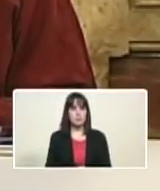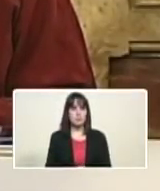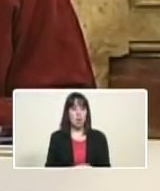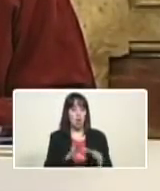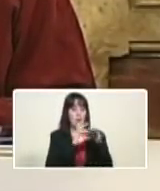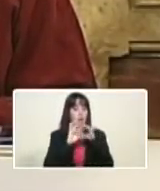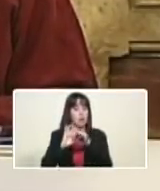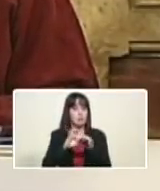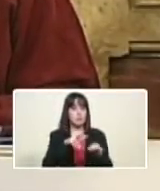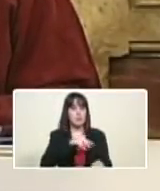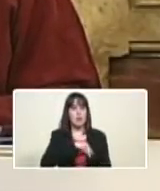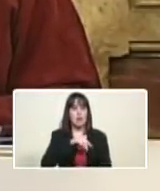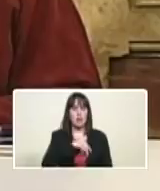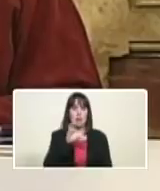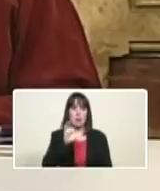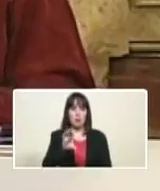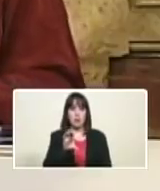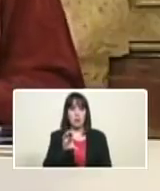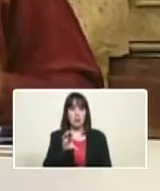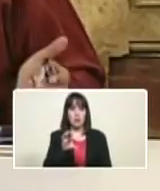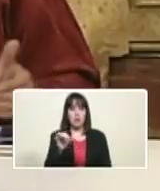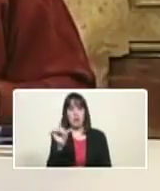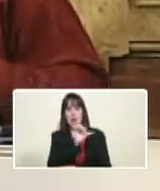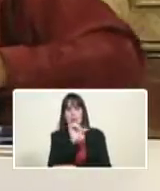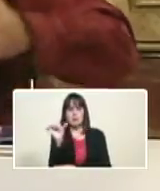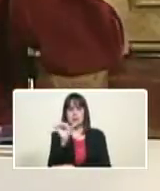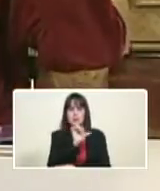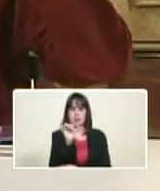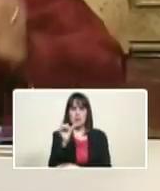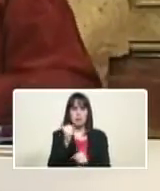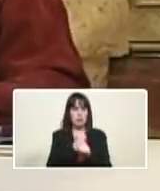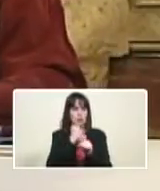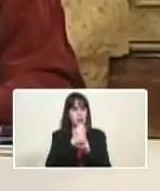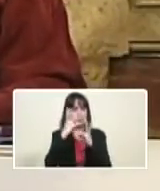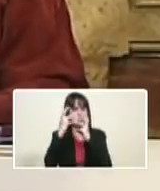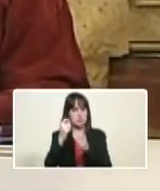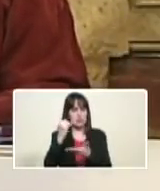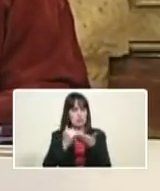Vinculado al carnet de la patria, el censo del transporte ha avanzado muy bien, sigue abierto.